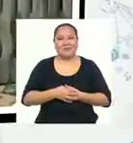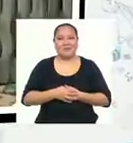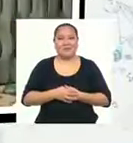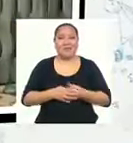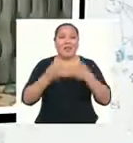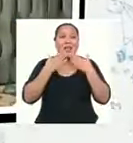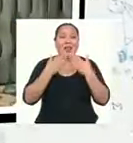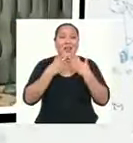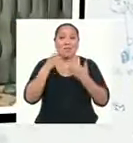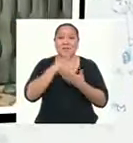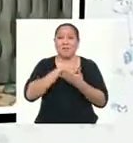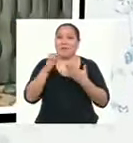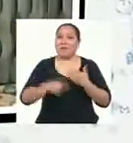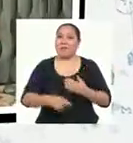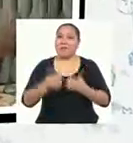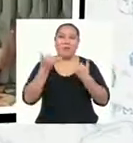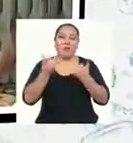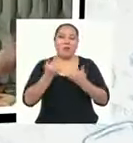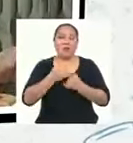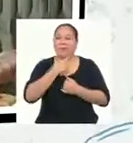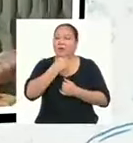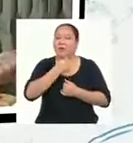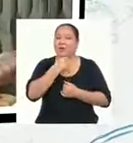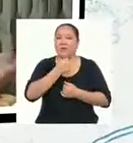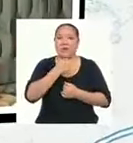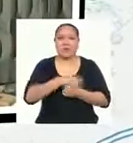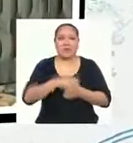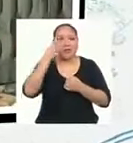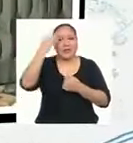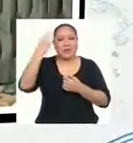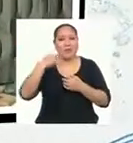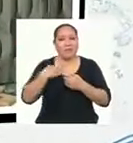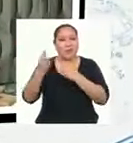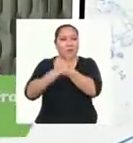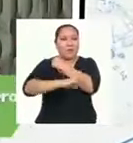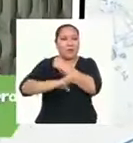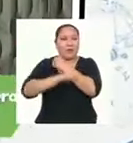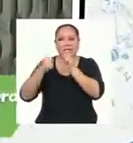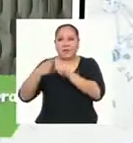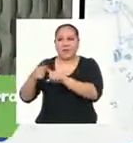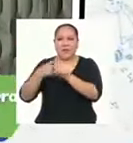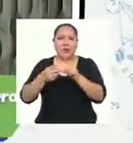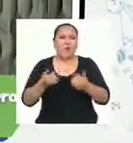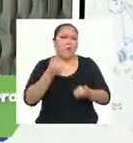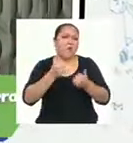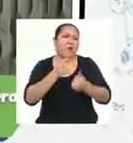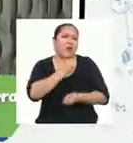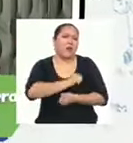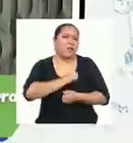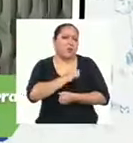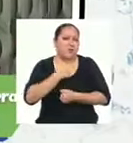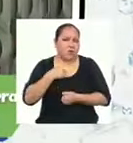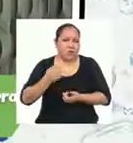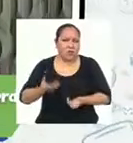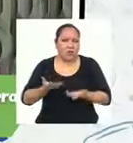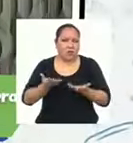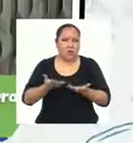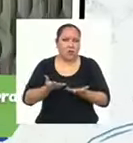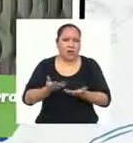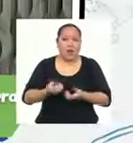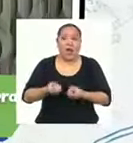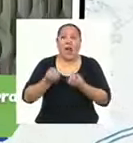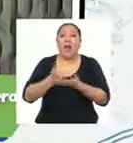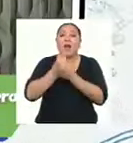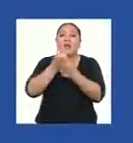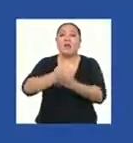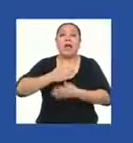Gracias por el programa de hoy. Me encantó saber que mi país es tan diverso. Quisiera saber qué tipo de actitud debo tener para generar un bienestar